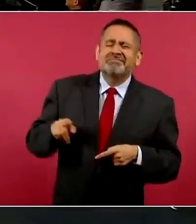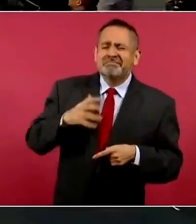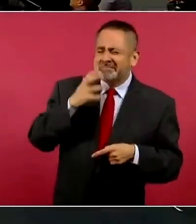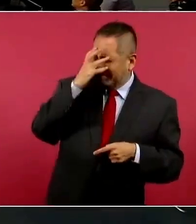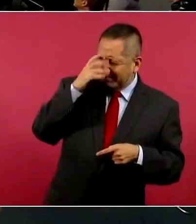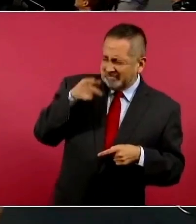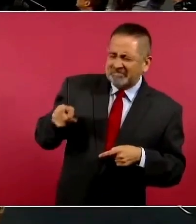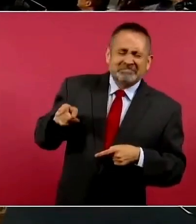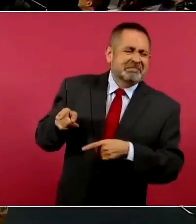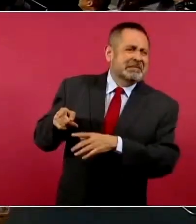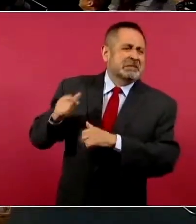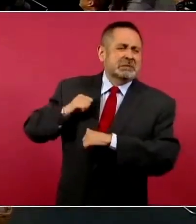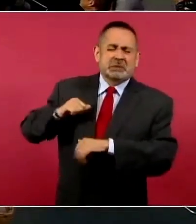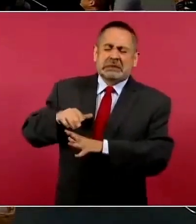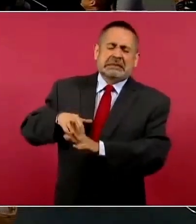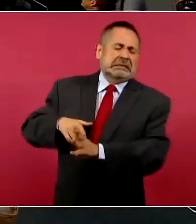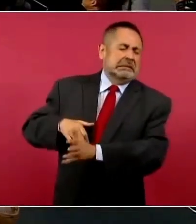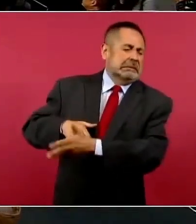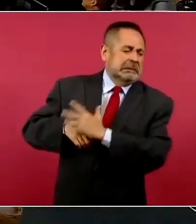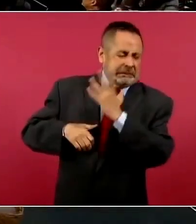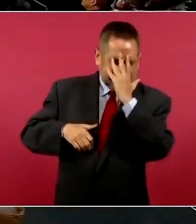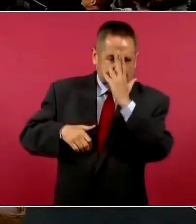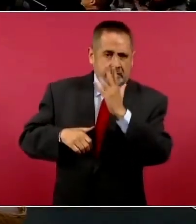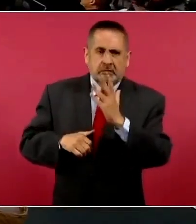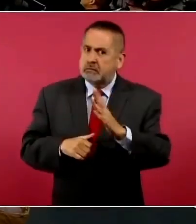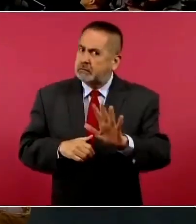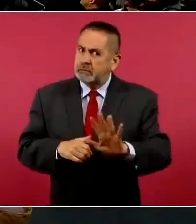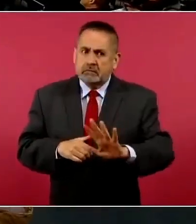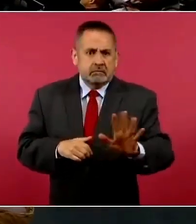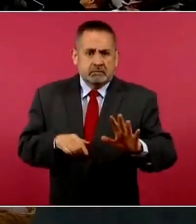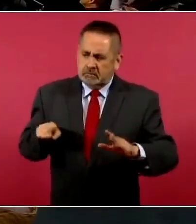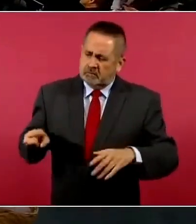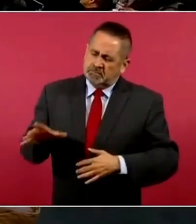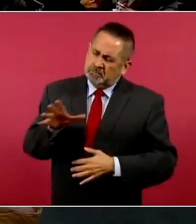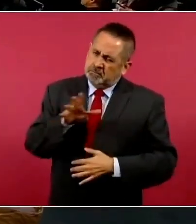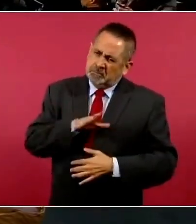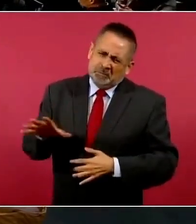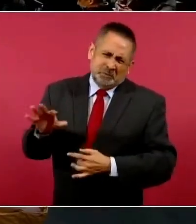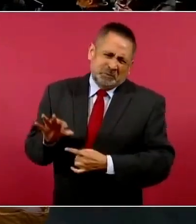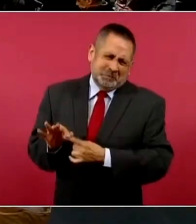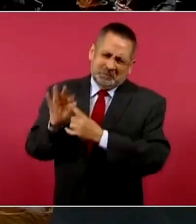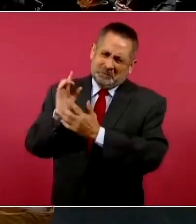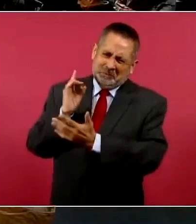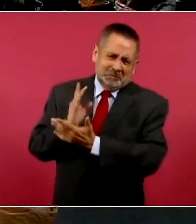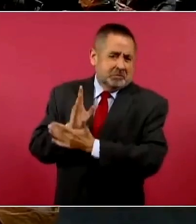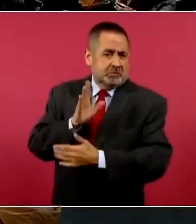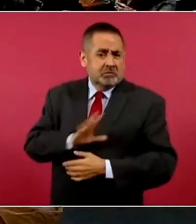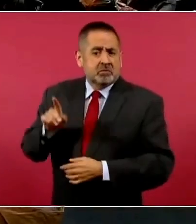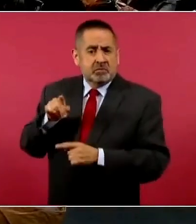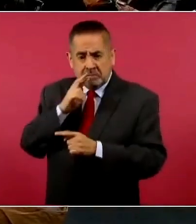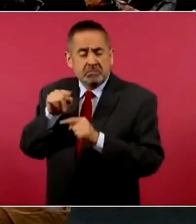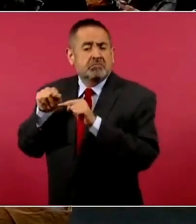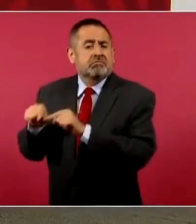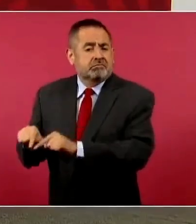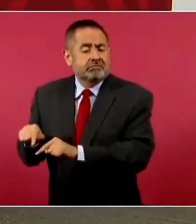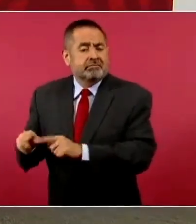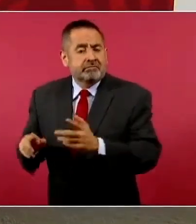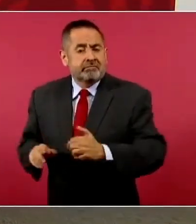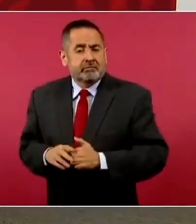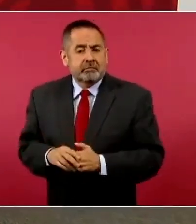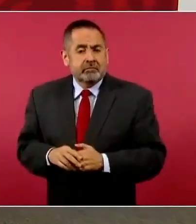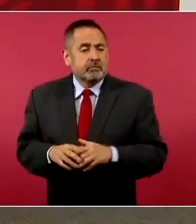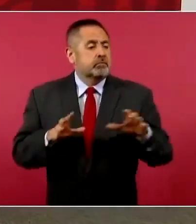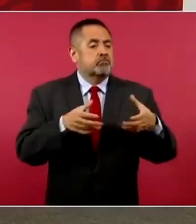de ese pasado glorioso, excepcional, porque el que